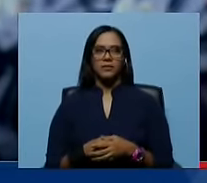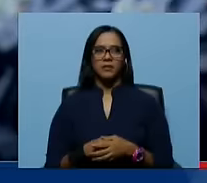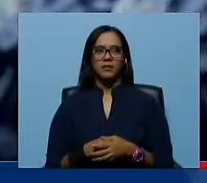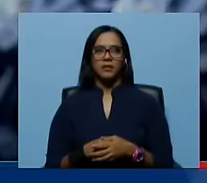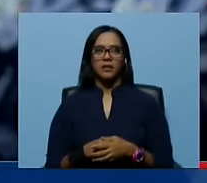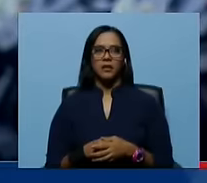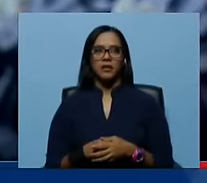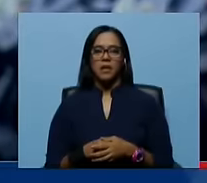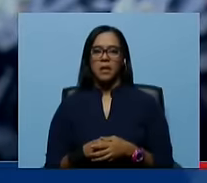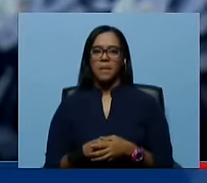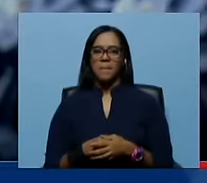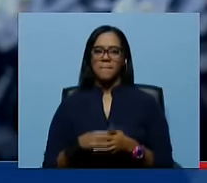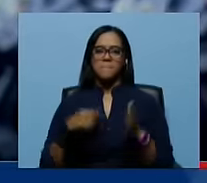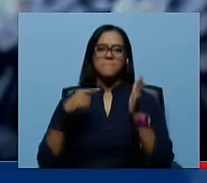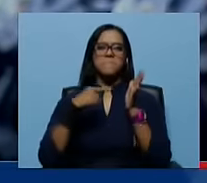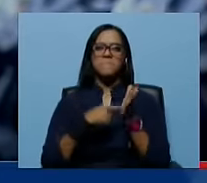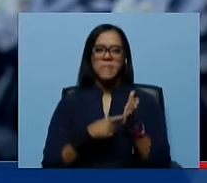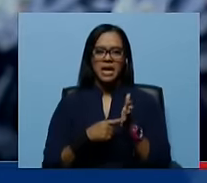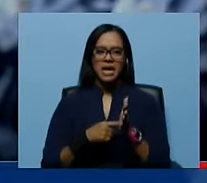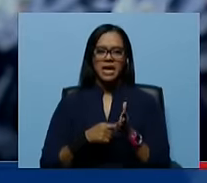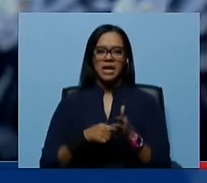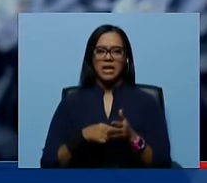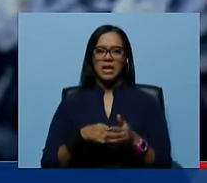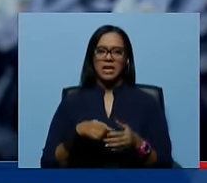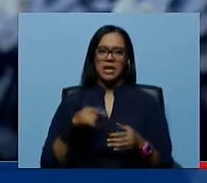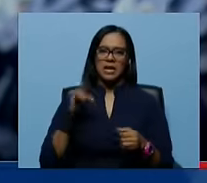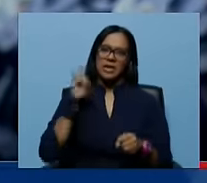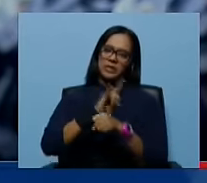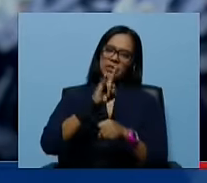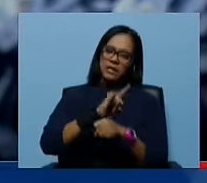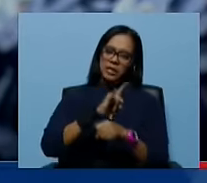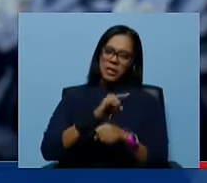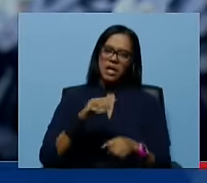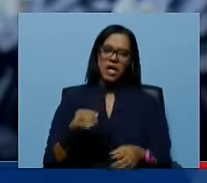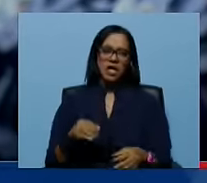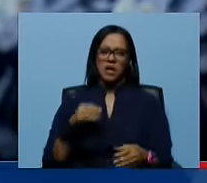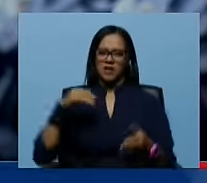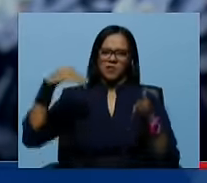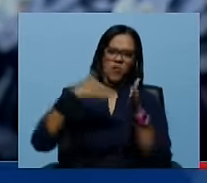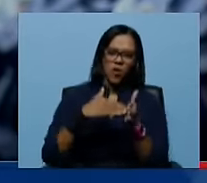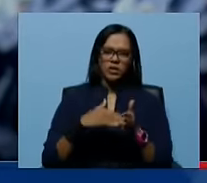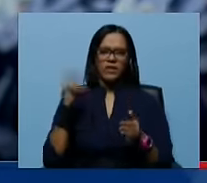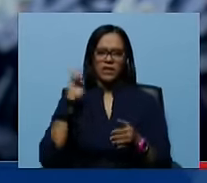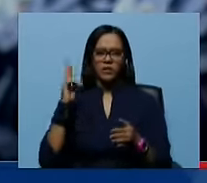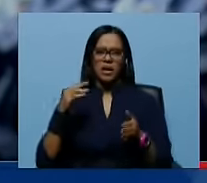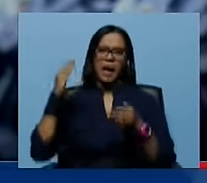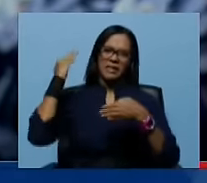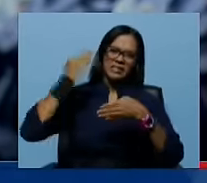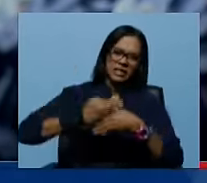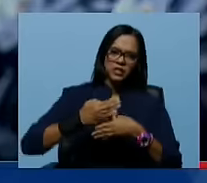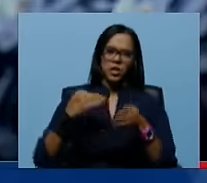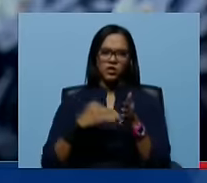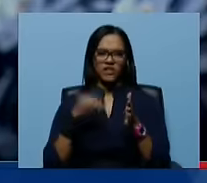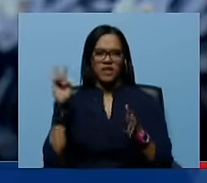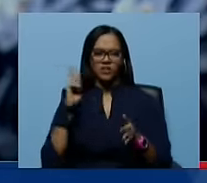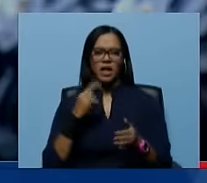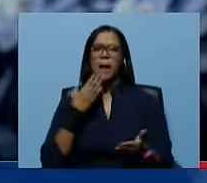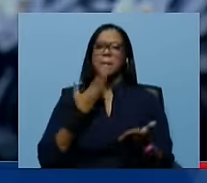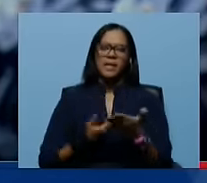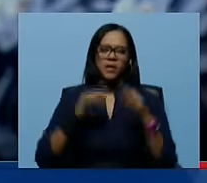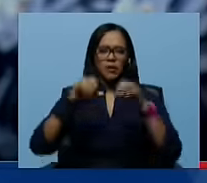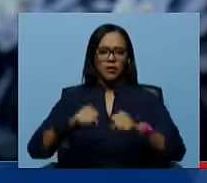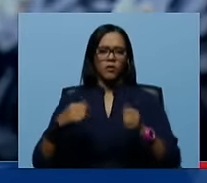mil improperios y ataques contra Venezuela, pidiendo sanciones contra Venezuela, pidiendo una invasión contra